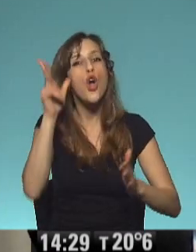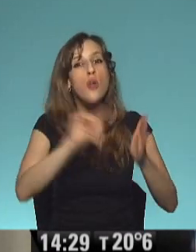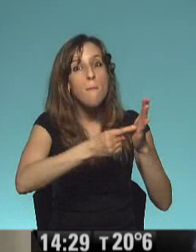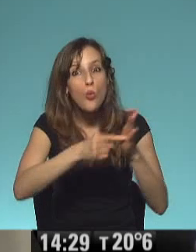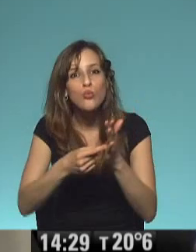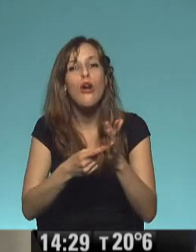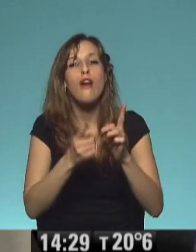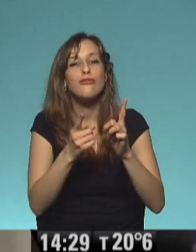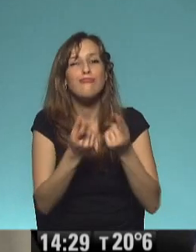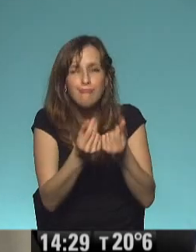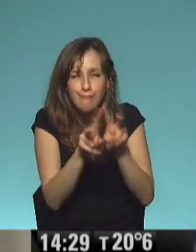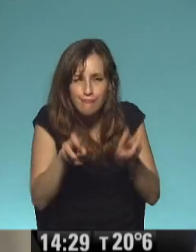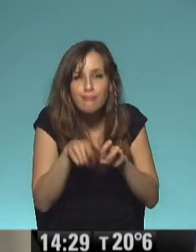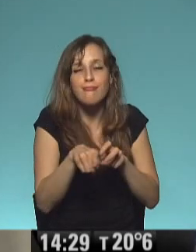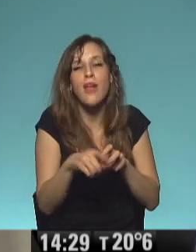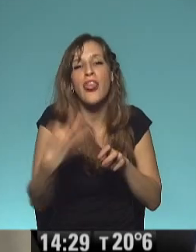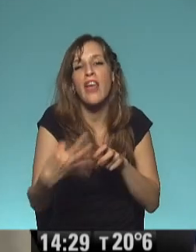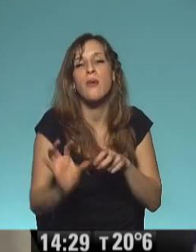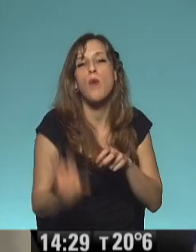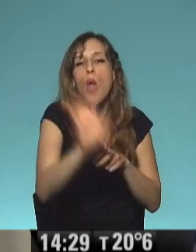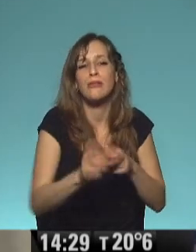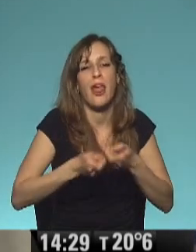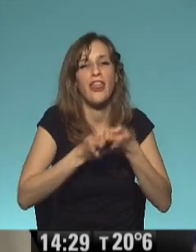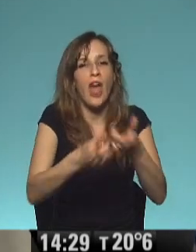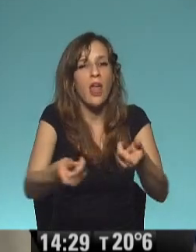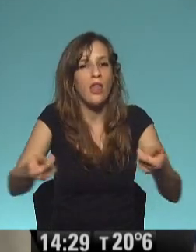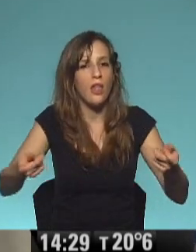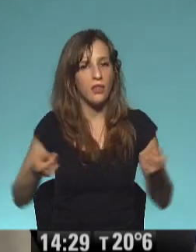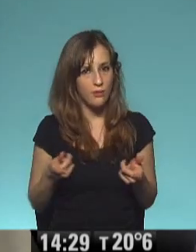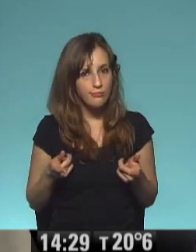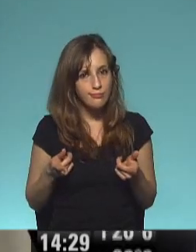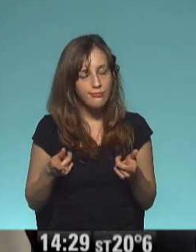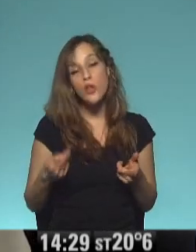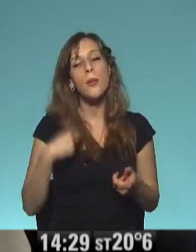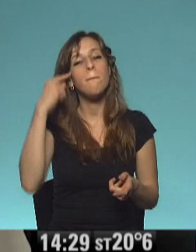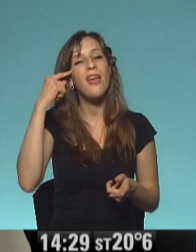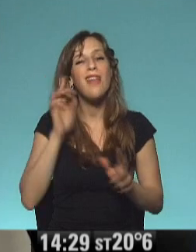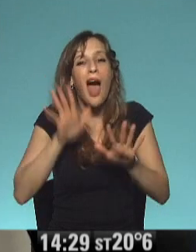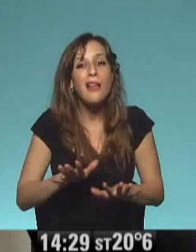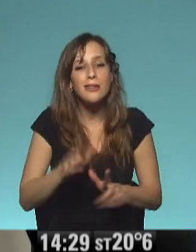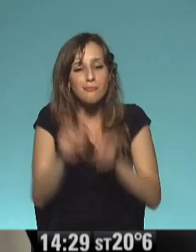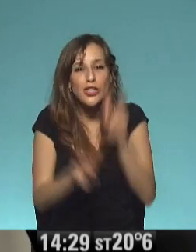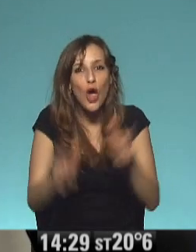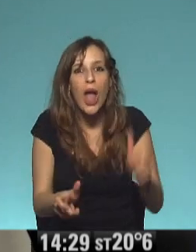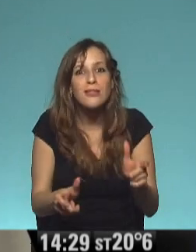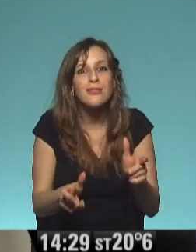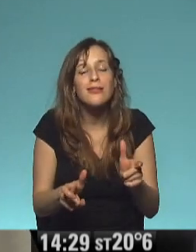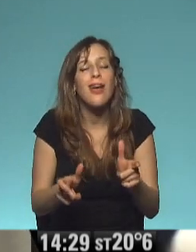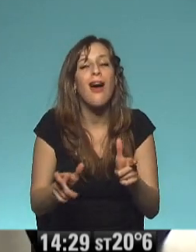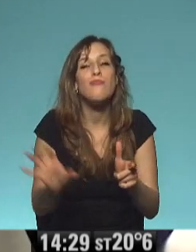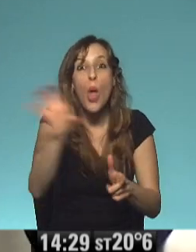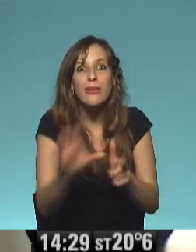del interior. Y pensaron que de ese modo se iba a evitar la concentración urbana que había en el Gran Buenos